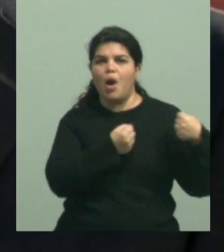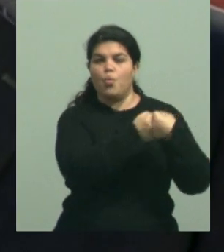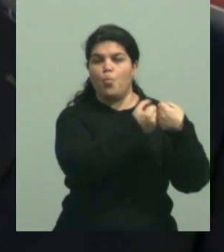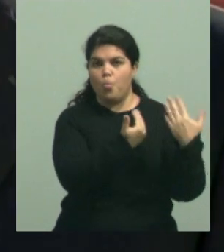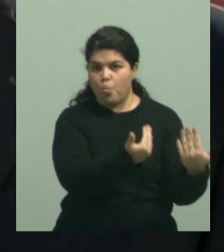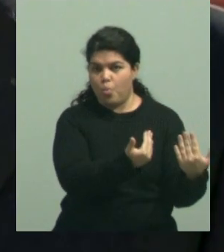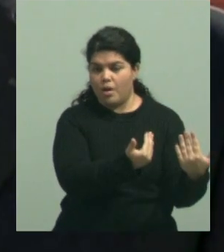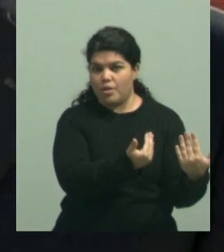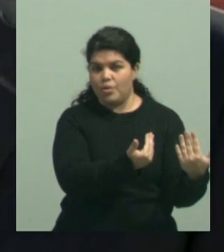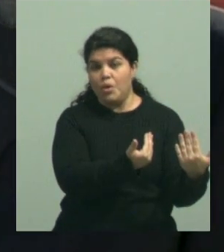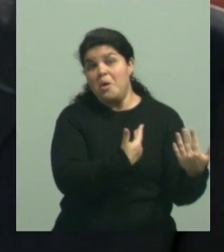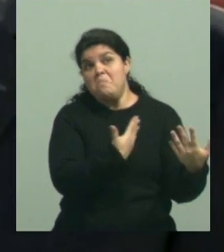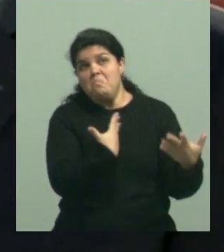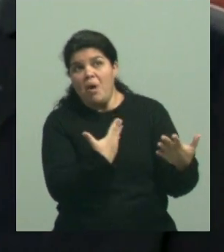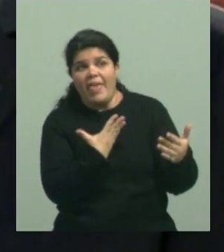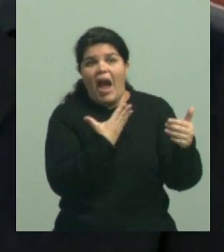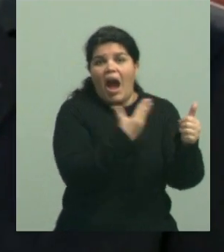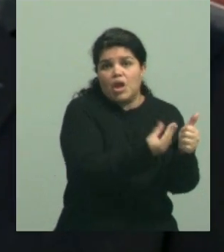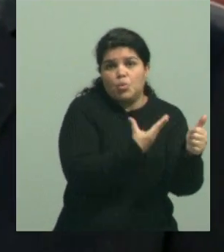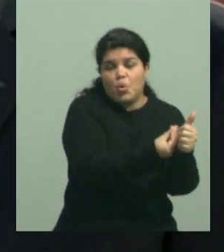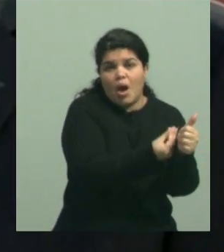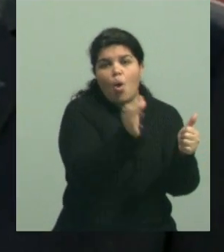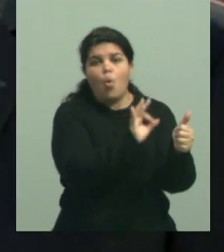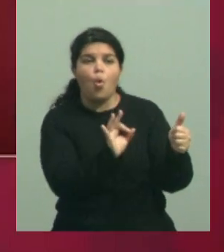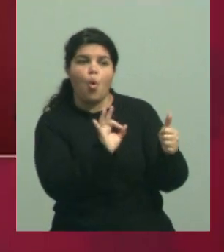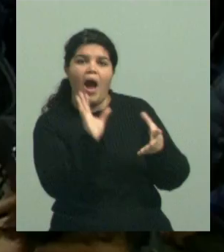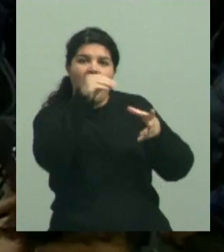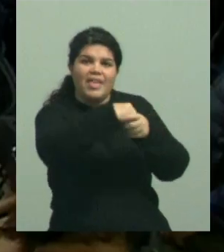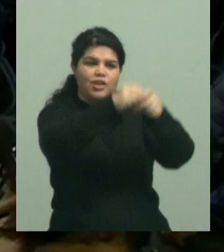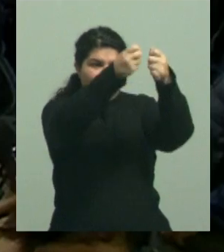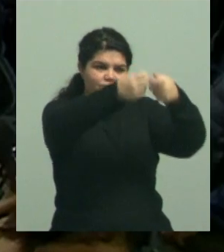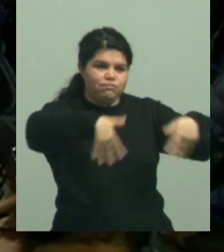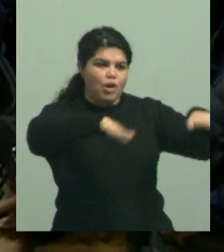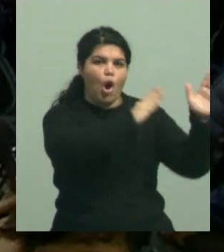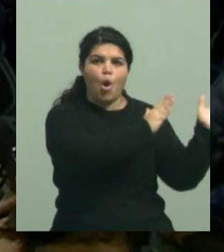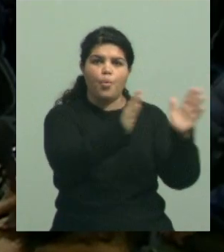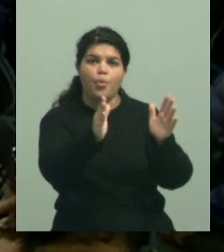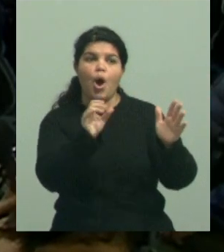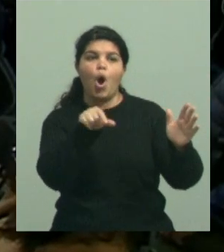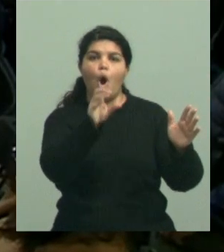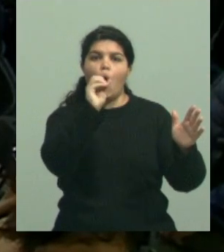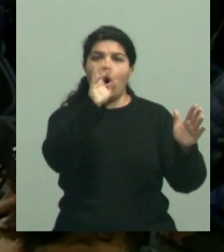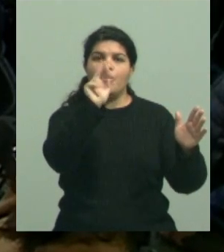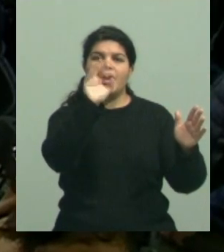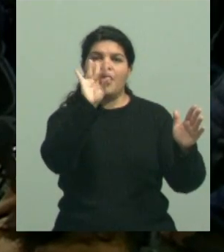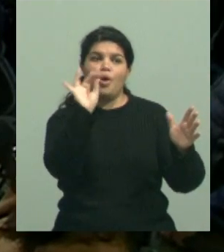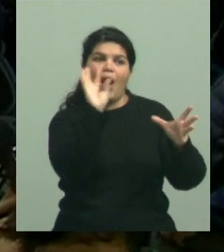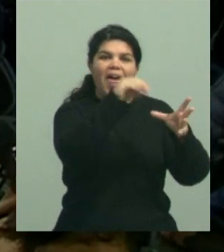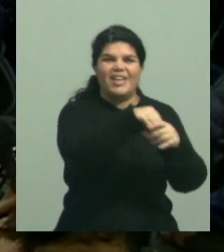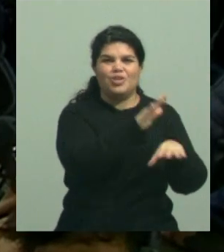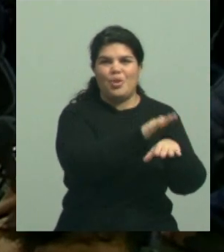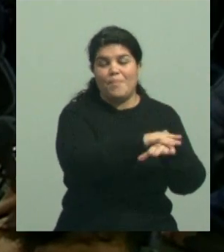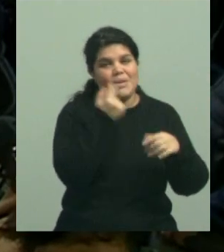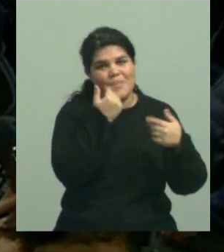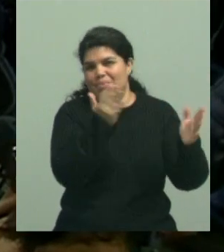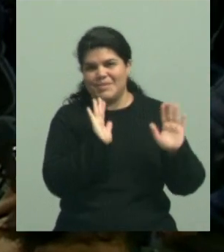más como acompañamiento o si van a necesitar una estructura institucional de López Obrador adelante. Sin duda. Bueno, Augusto, te